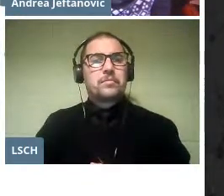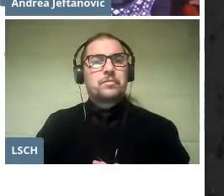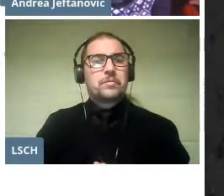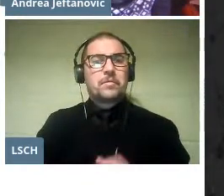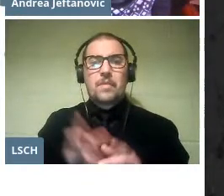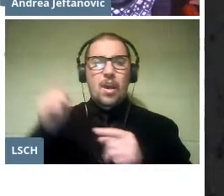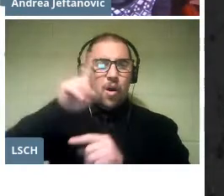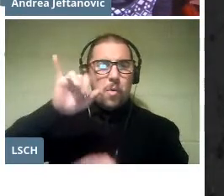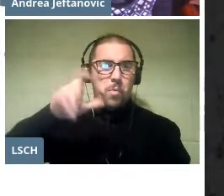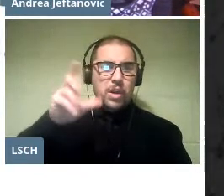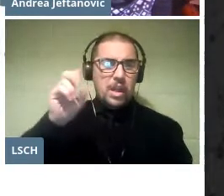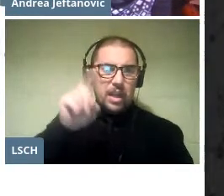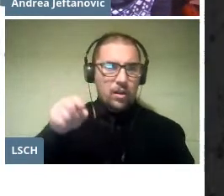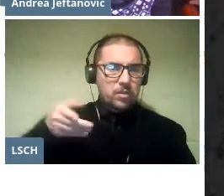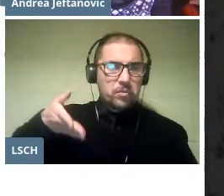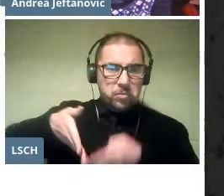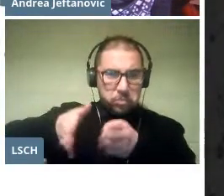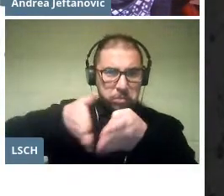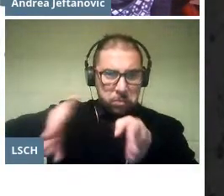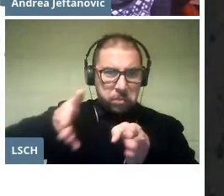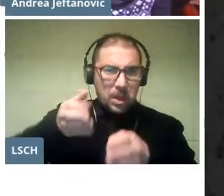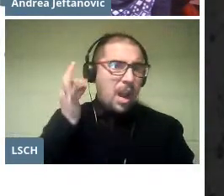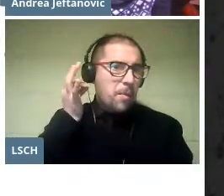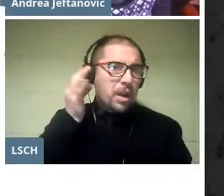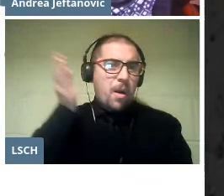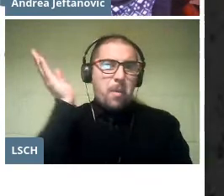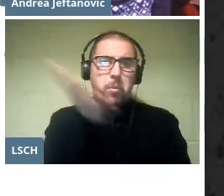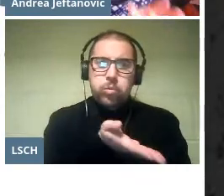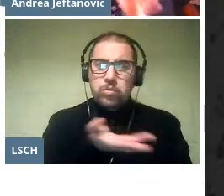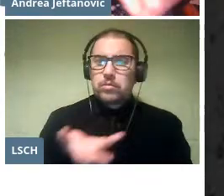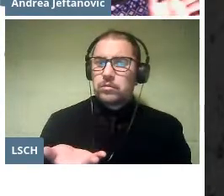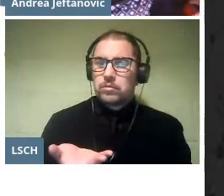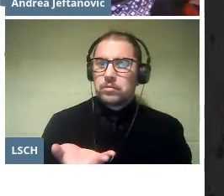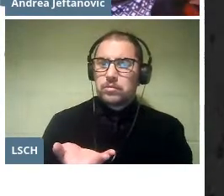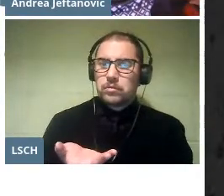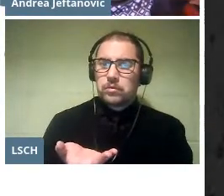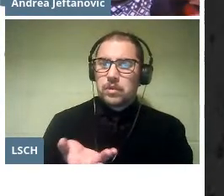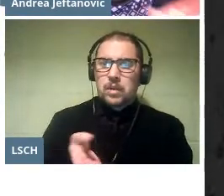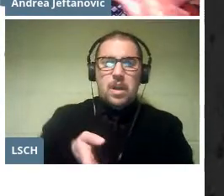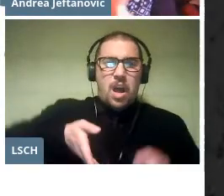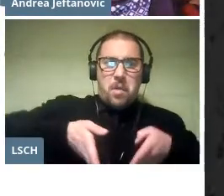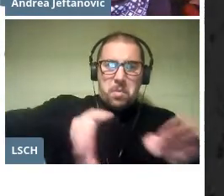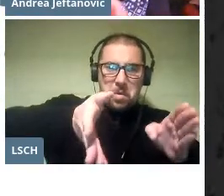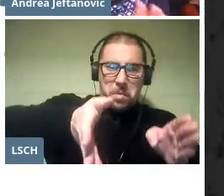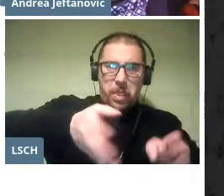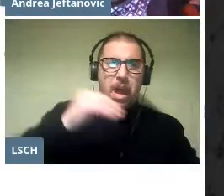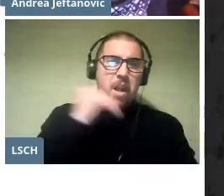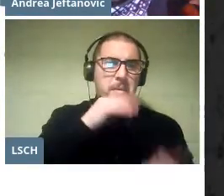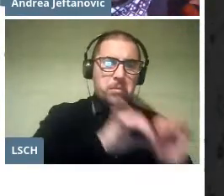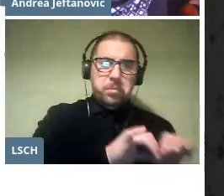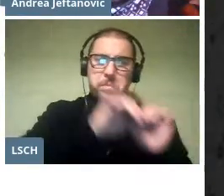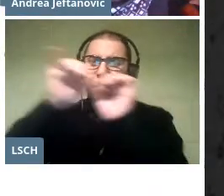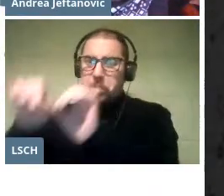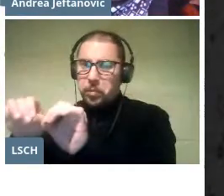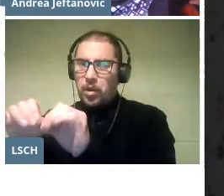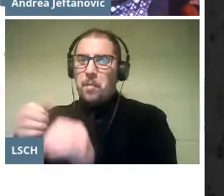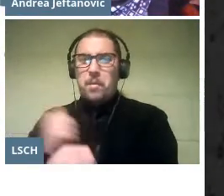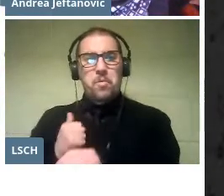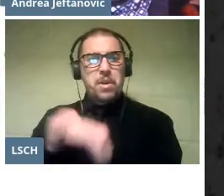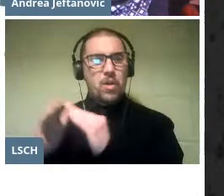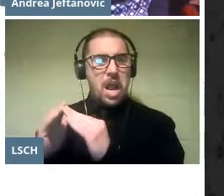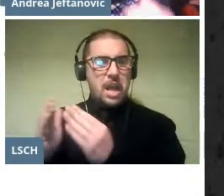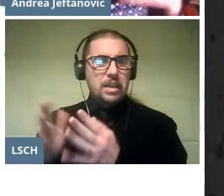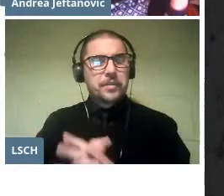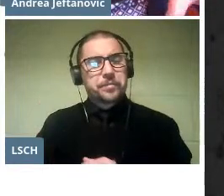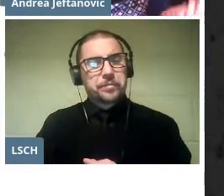siglos la calle estuvo vetada para la mujer, que fue solo un lugar de paso para cumplir con deberes hogareños y